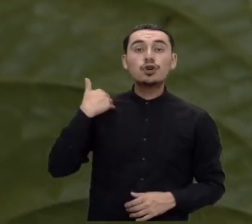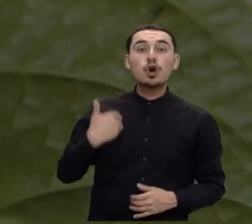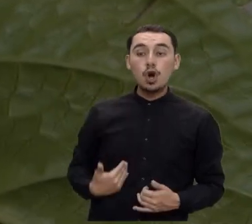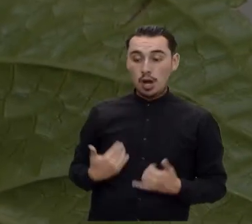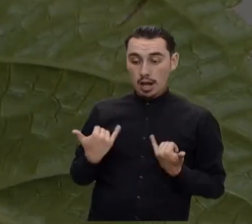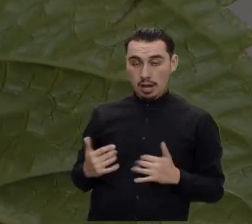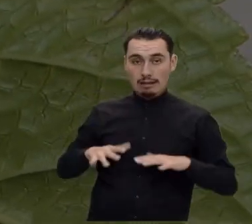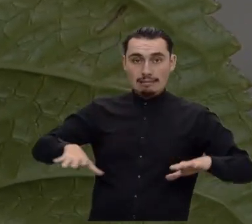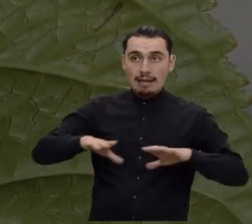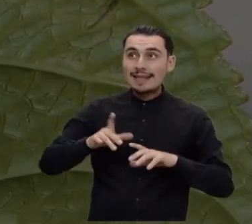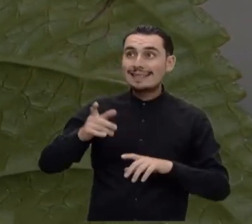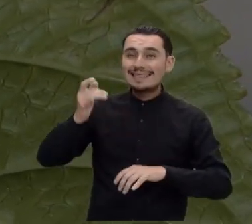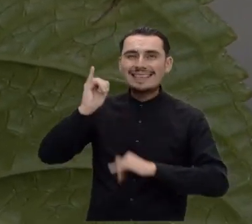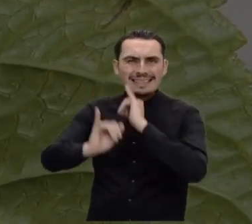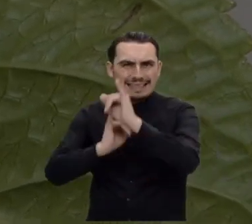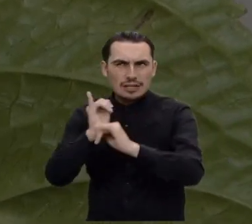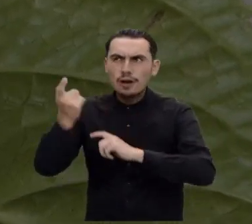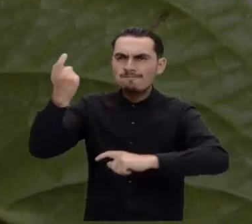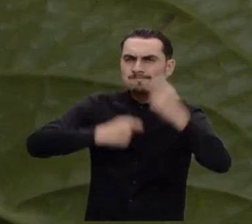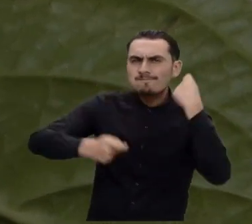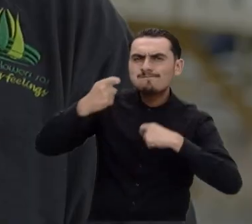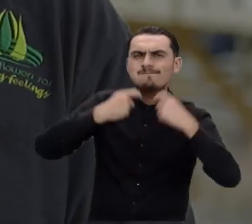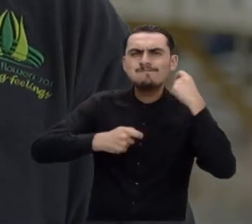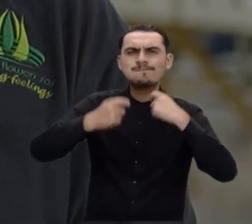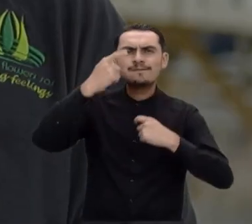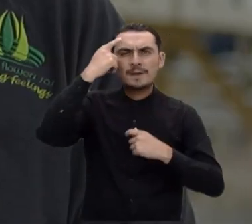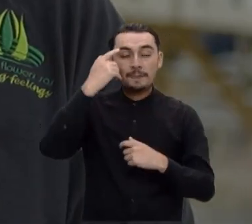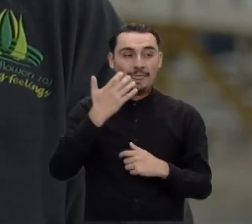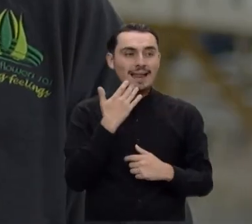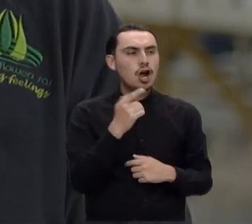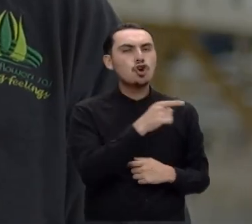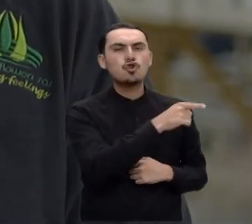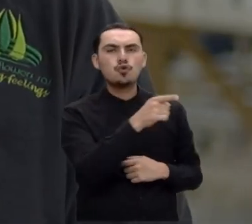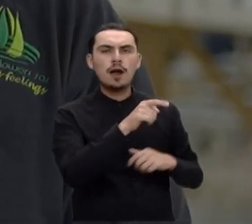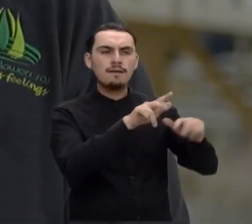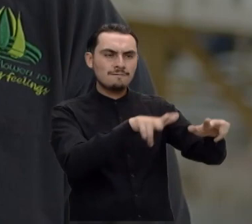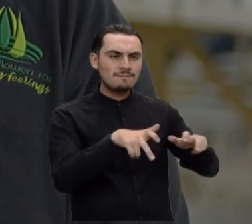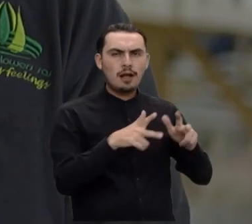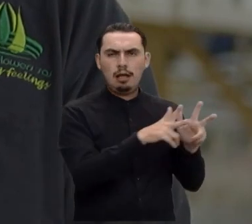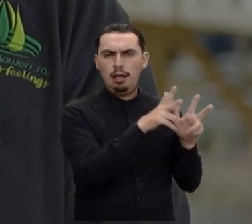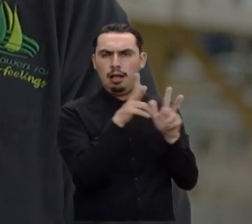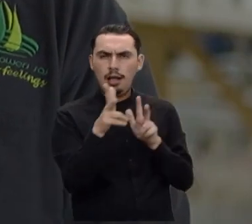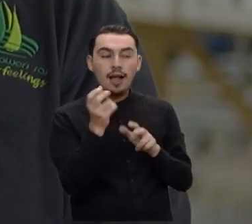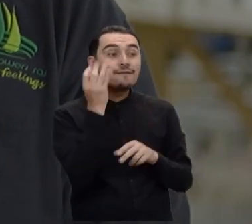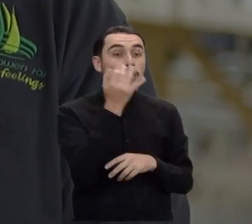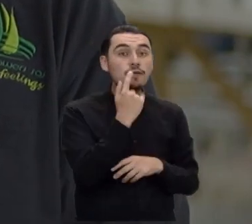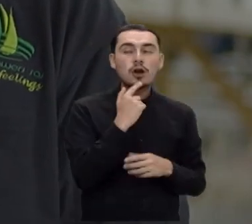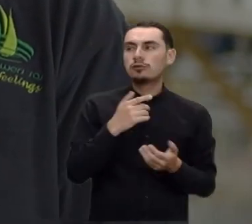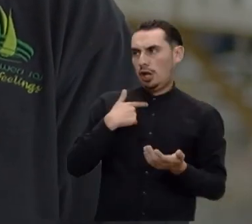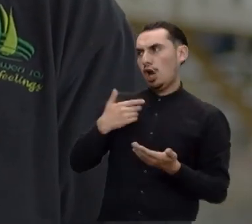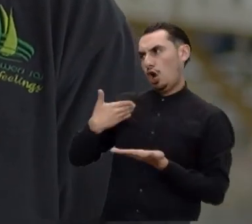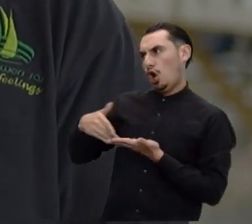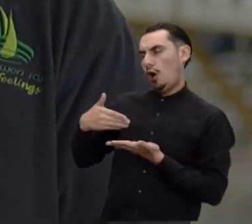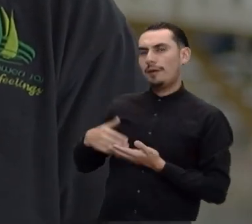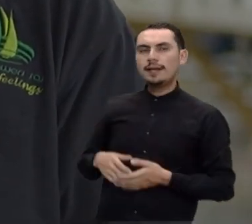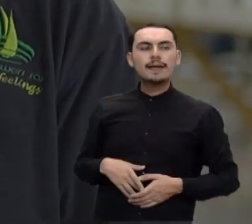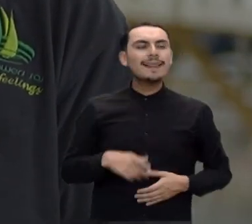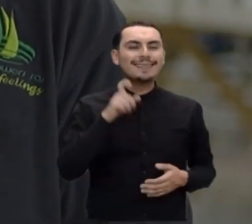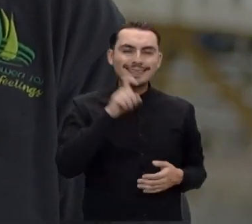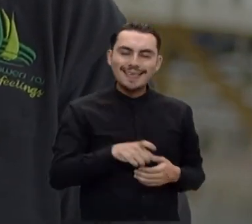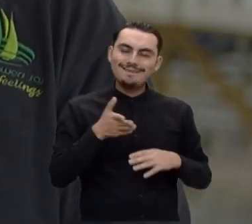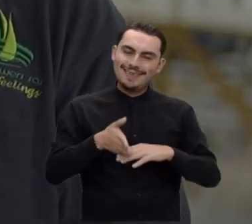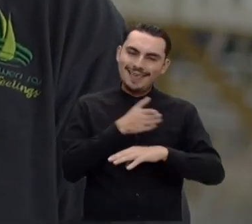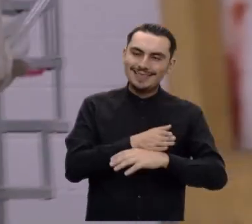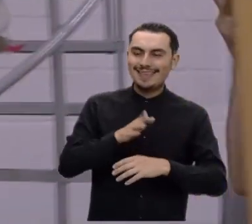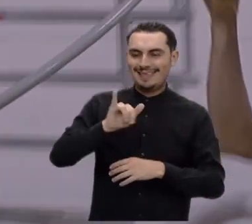toda nuestra mercadería es para el mercado internacional, el productor que nos viene a ofrecer flor, sí o sí tiene